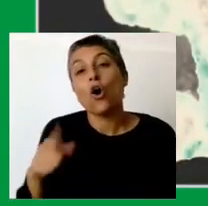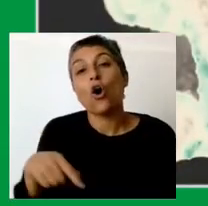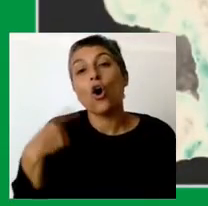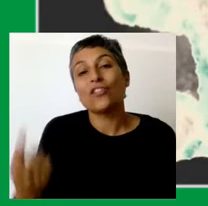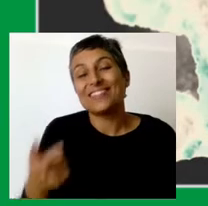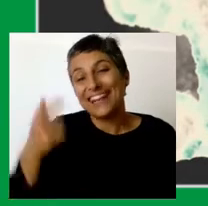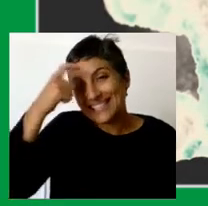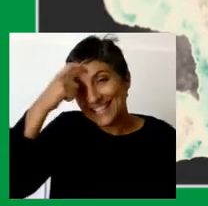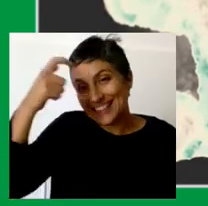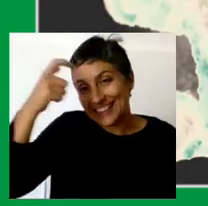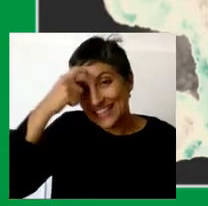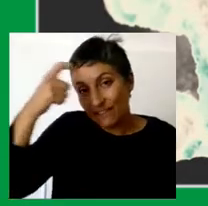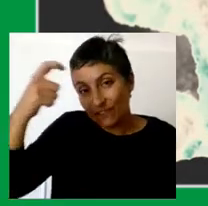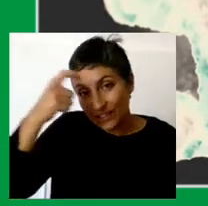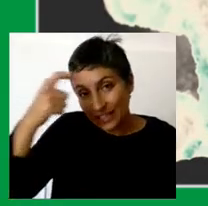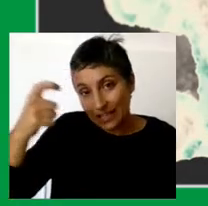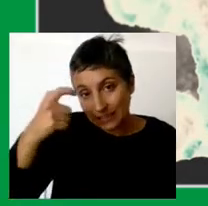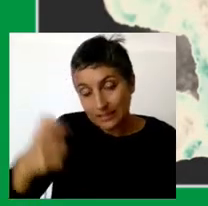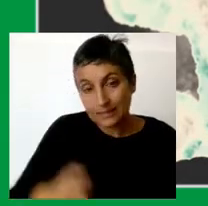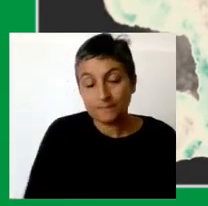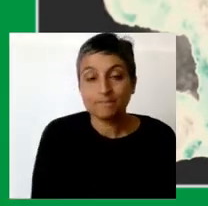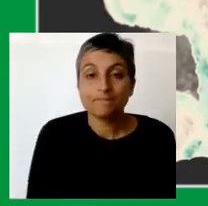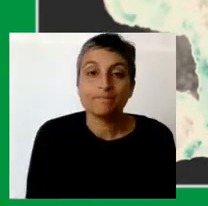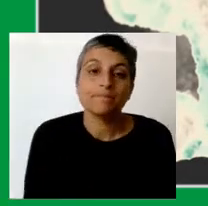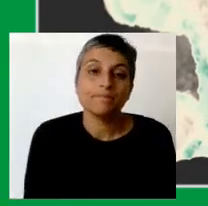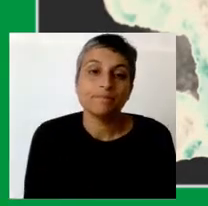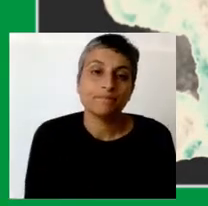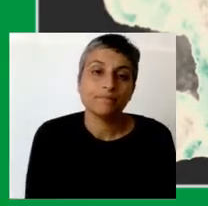Meitner, que trabajó